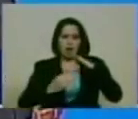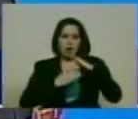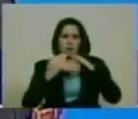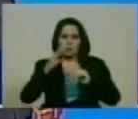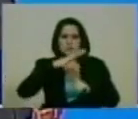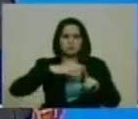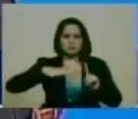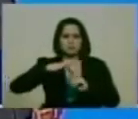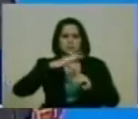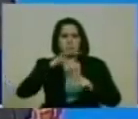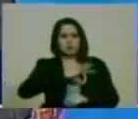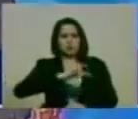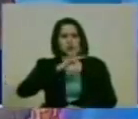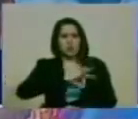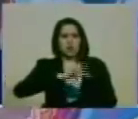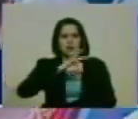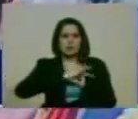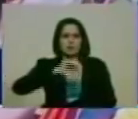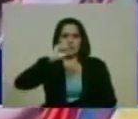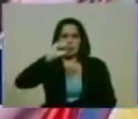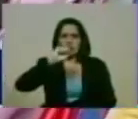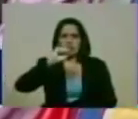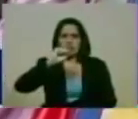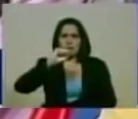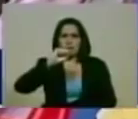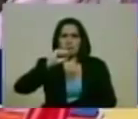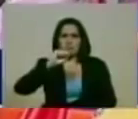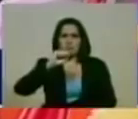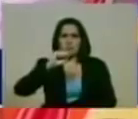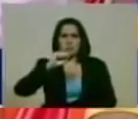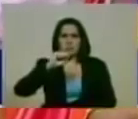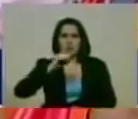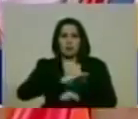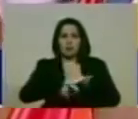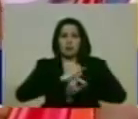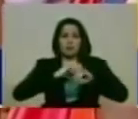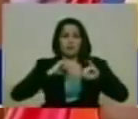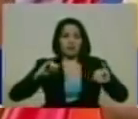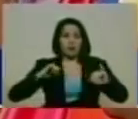ecosocialistas de la sociedad y la descolonización de la misma.